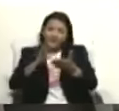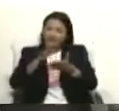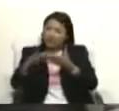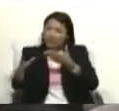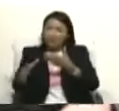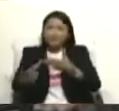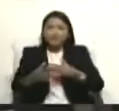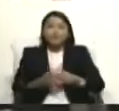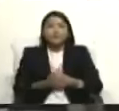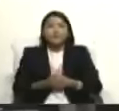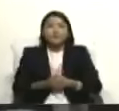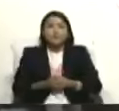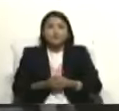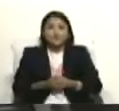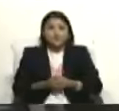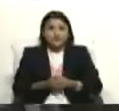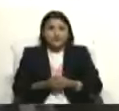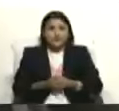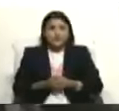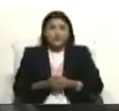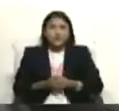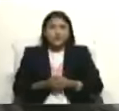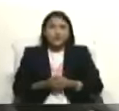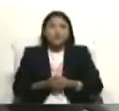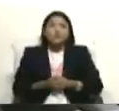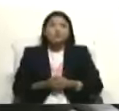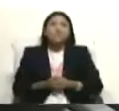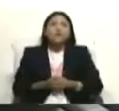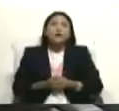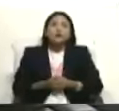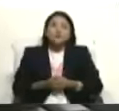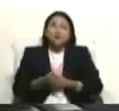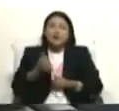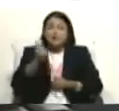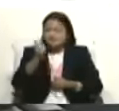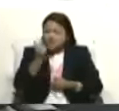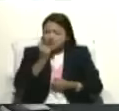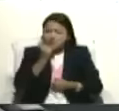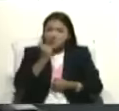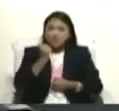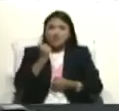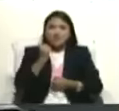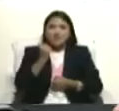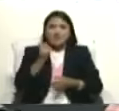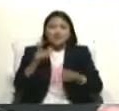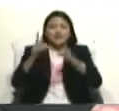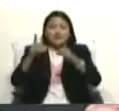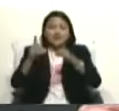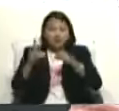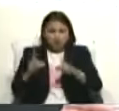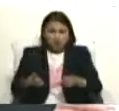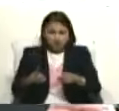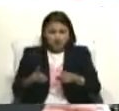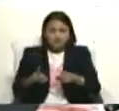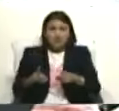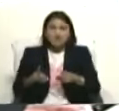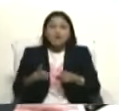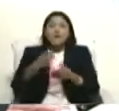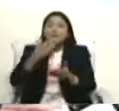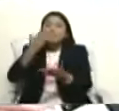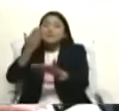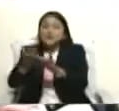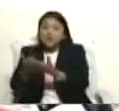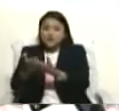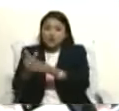relación con las insólitas e intervencionistas medidas provisionales